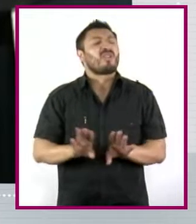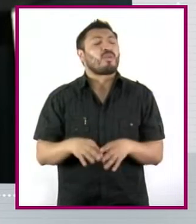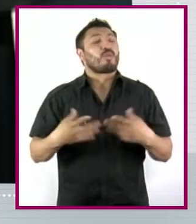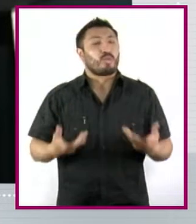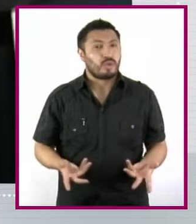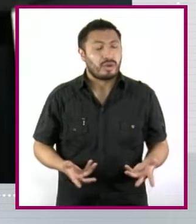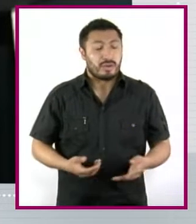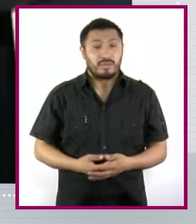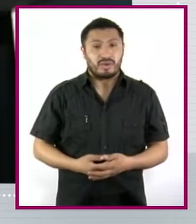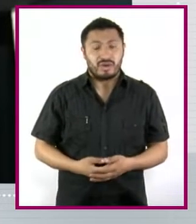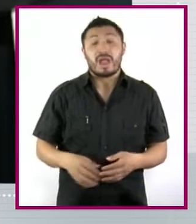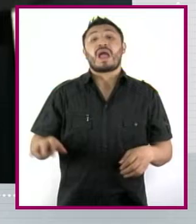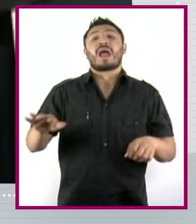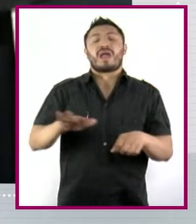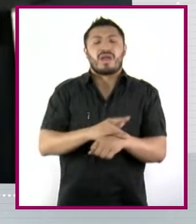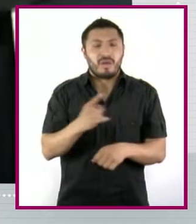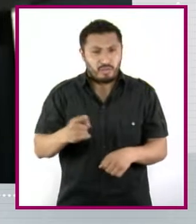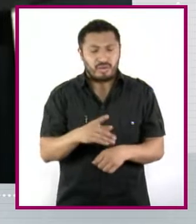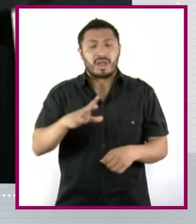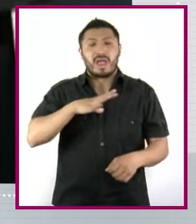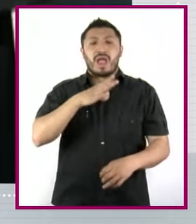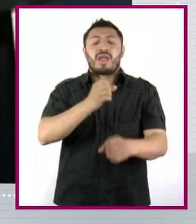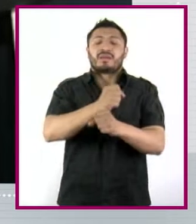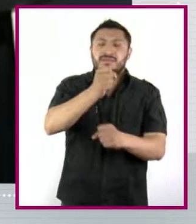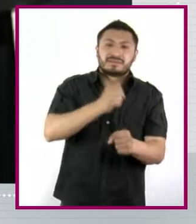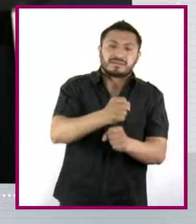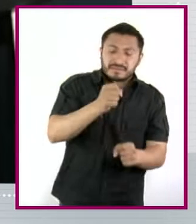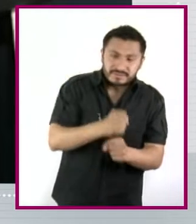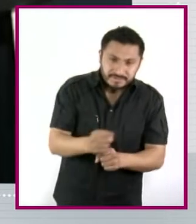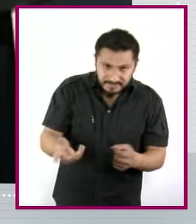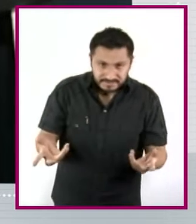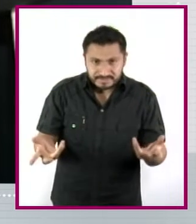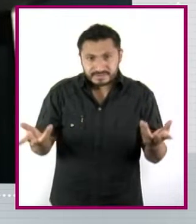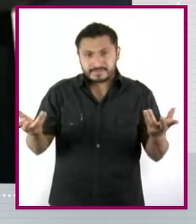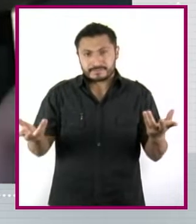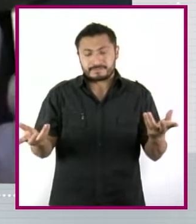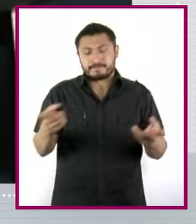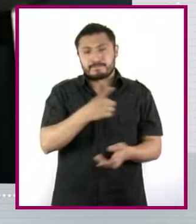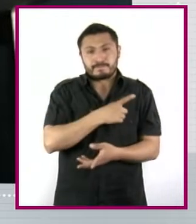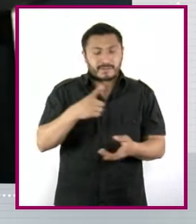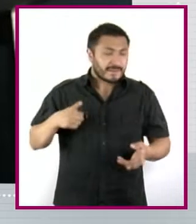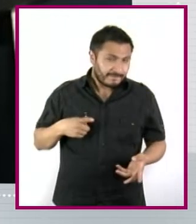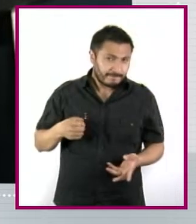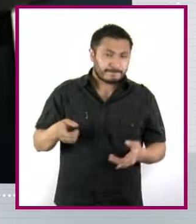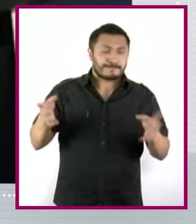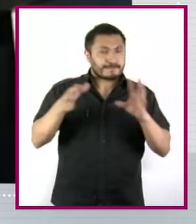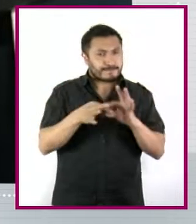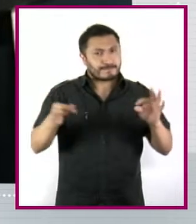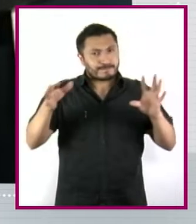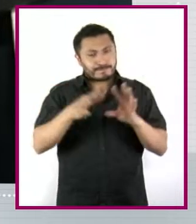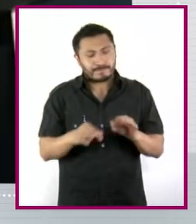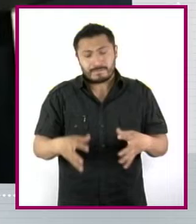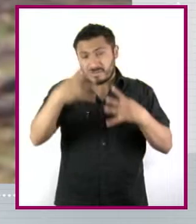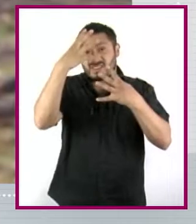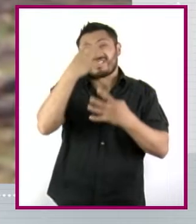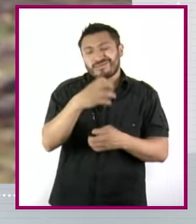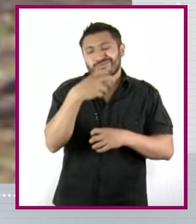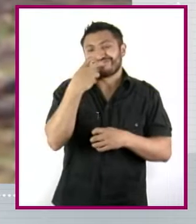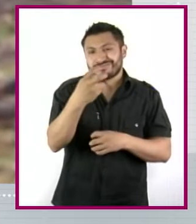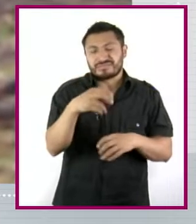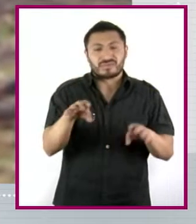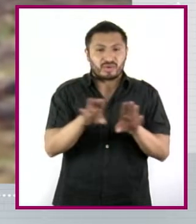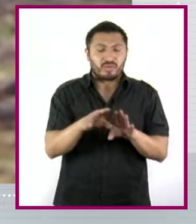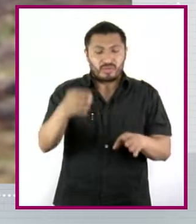este problema de la violencia, pues hay que decirlo, lamentablemente ha